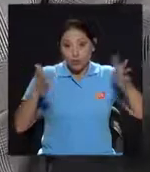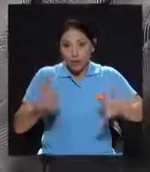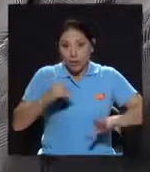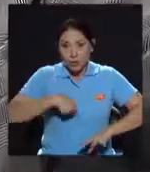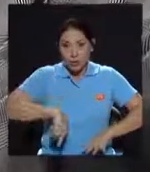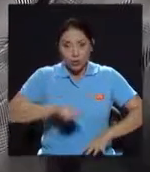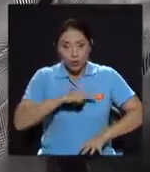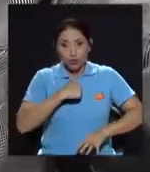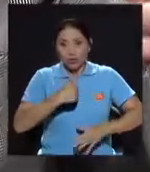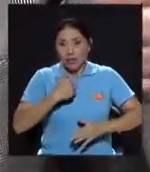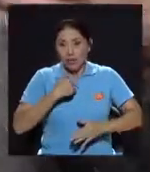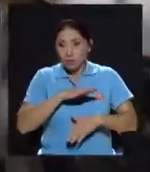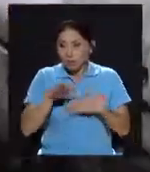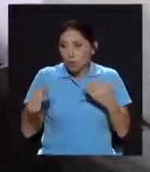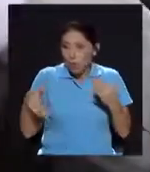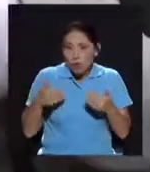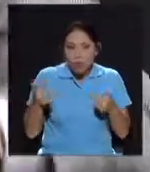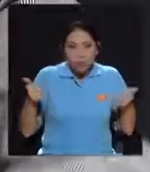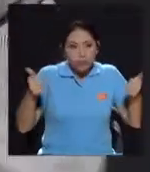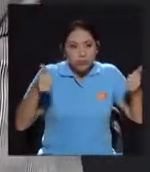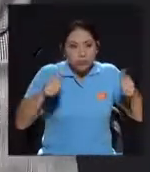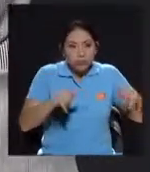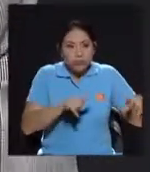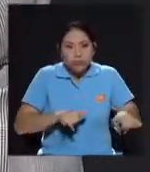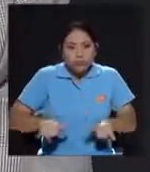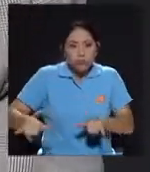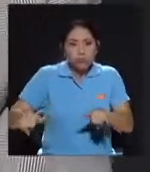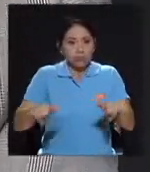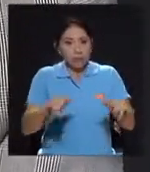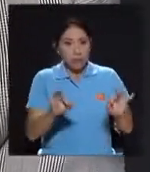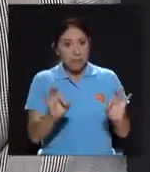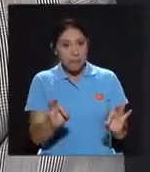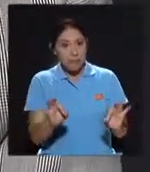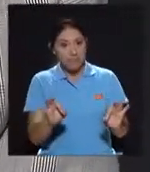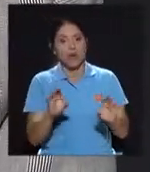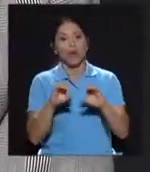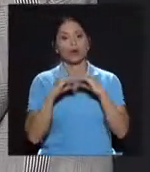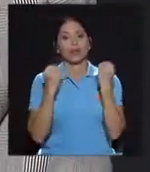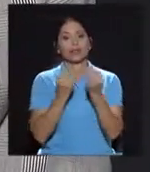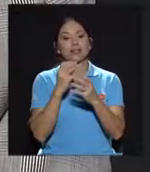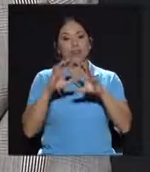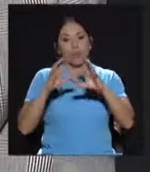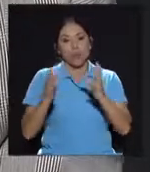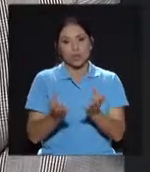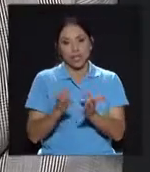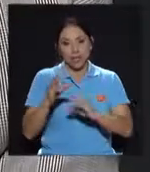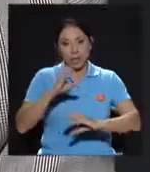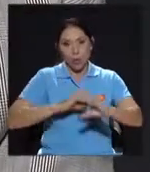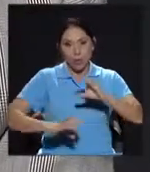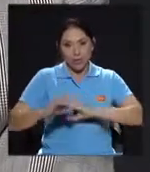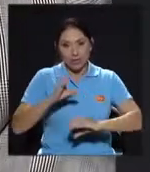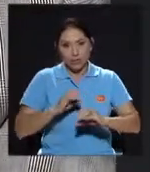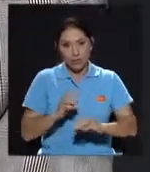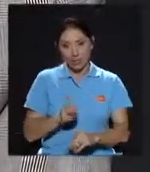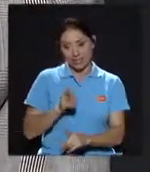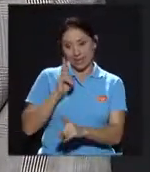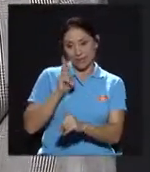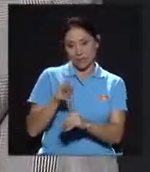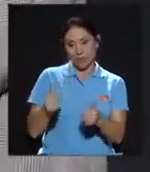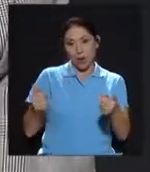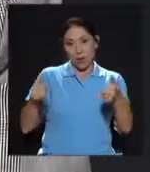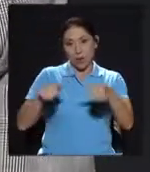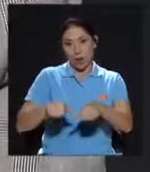esa plataforma común que en el caso de la mención mundial de comercio es el mismo acuerdo de suscripción de lado de mc